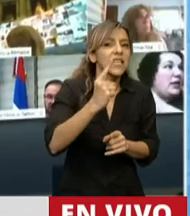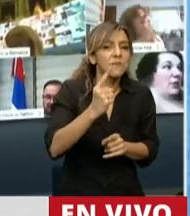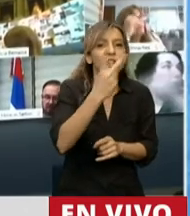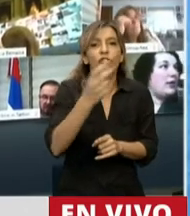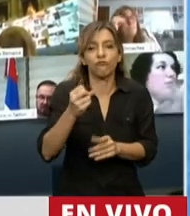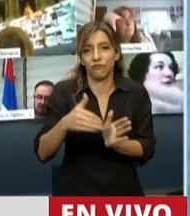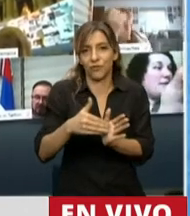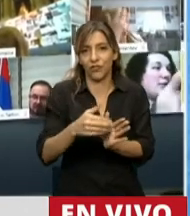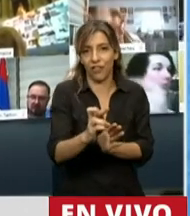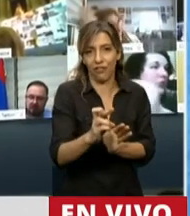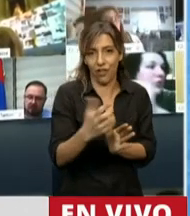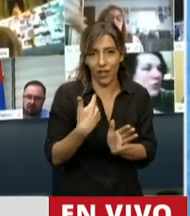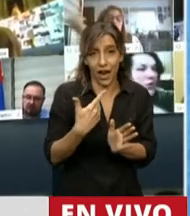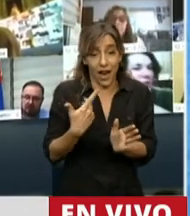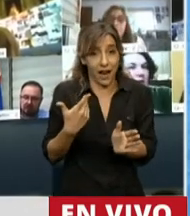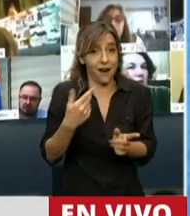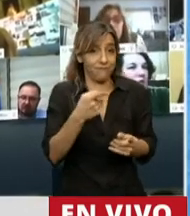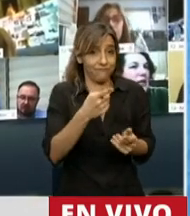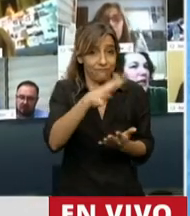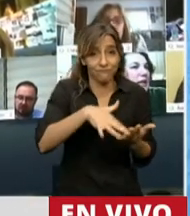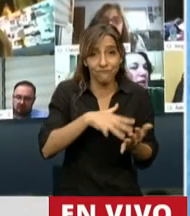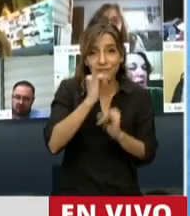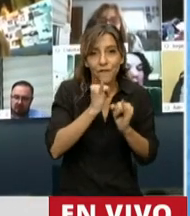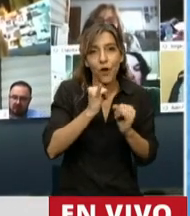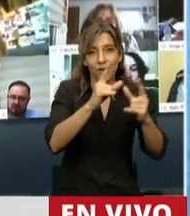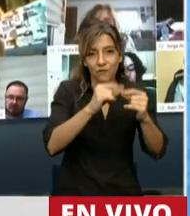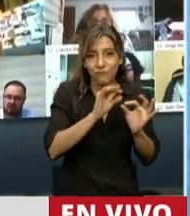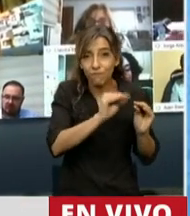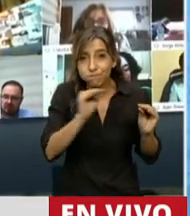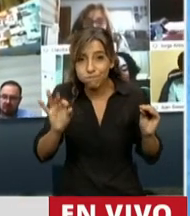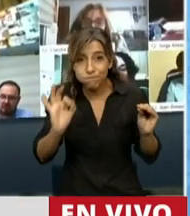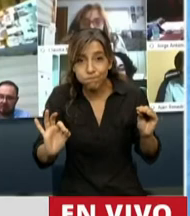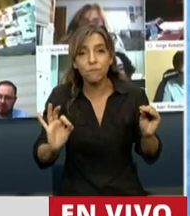16.200 millones de dólares. El informe nos dice que esa deuda